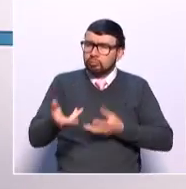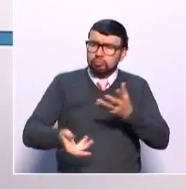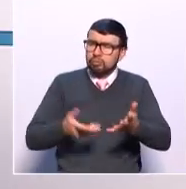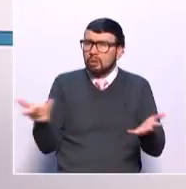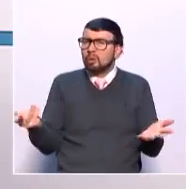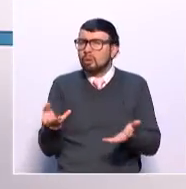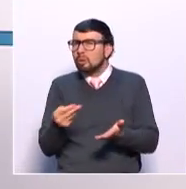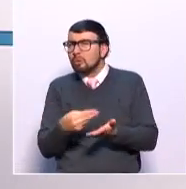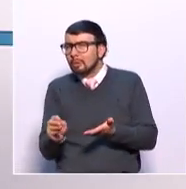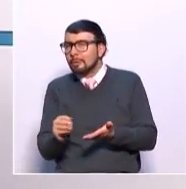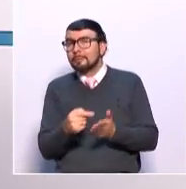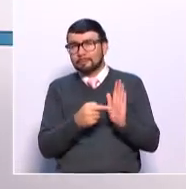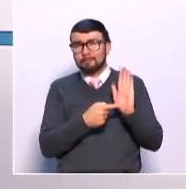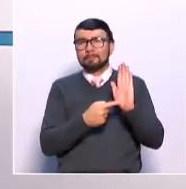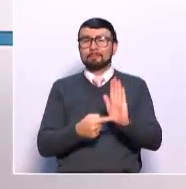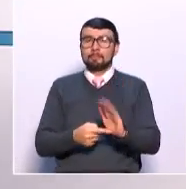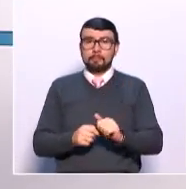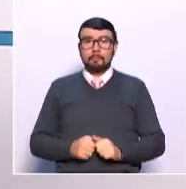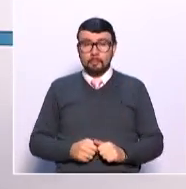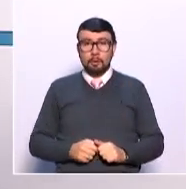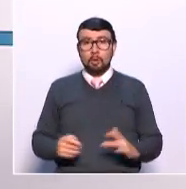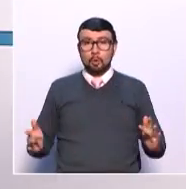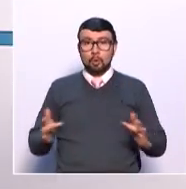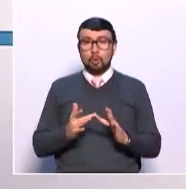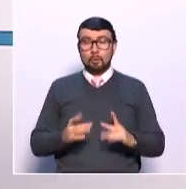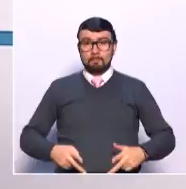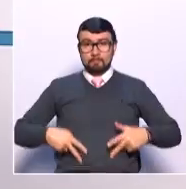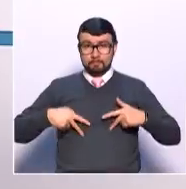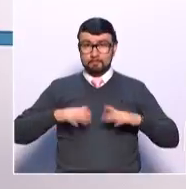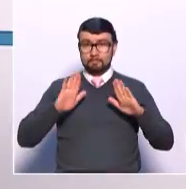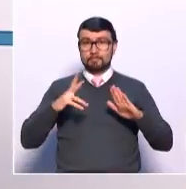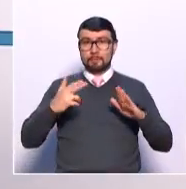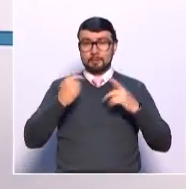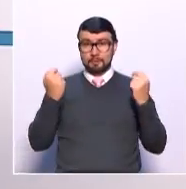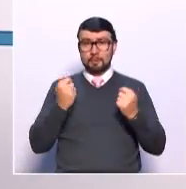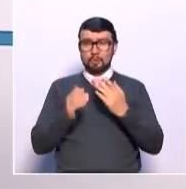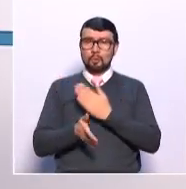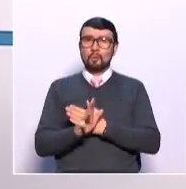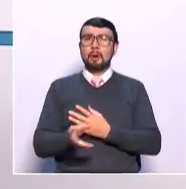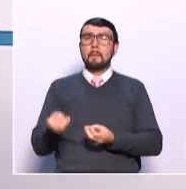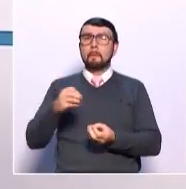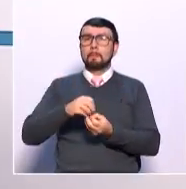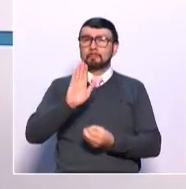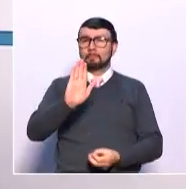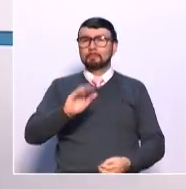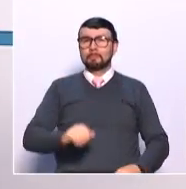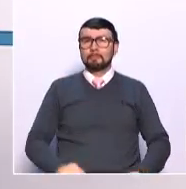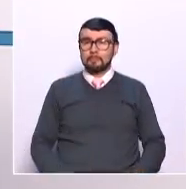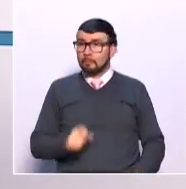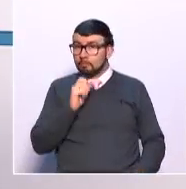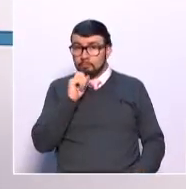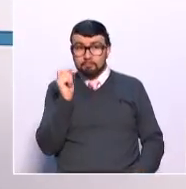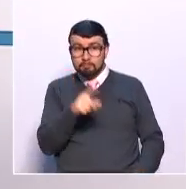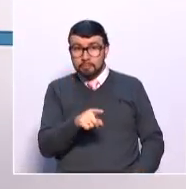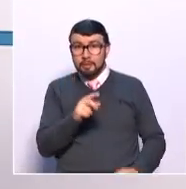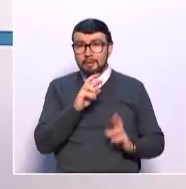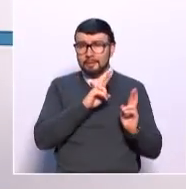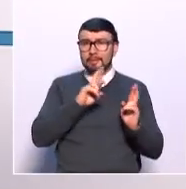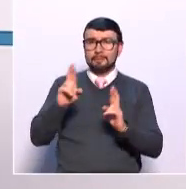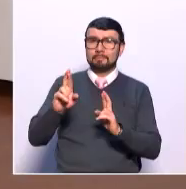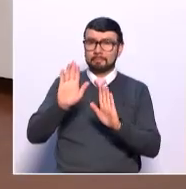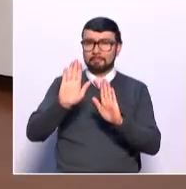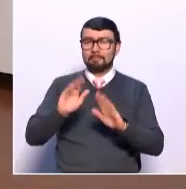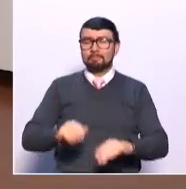conseguirlos estamos en conexión bital un corte de comerciales y ya regresamos con ustedes nuevamente con más preguntas con más respuestas